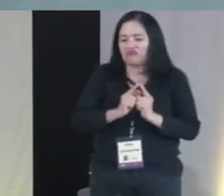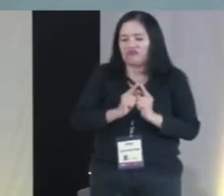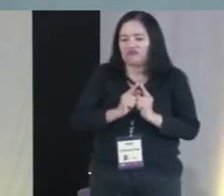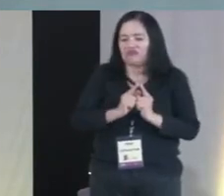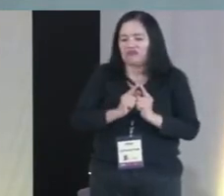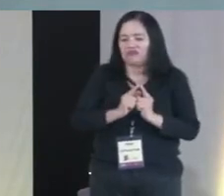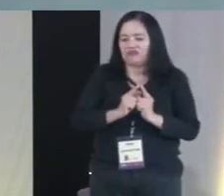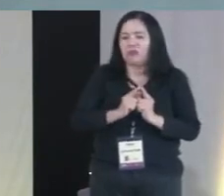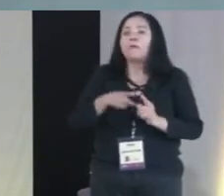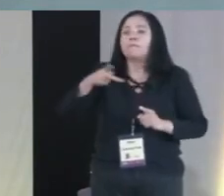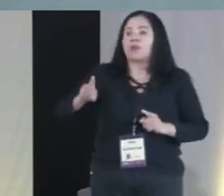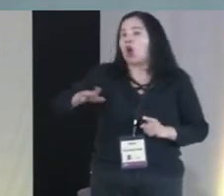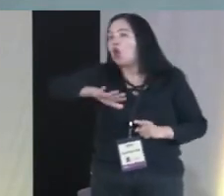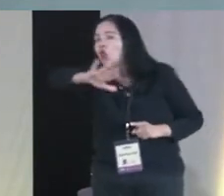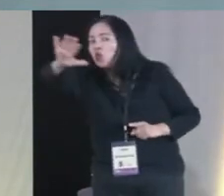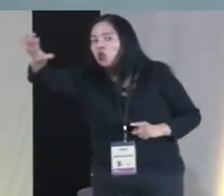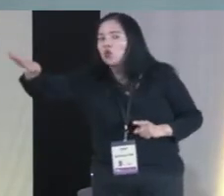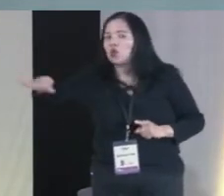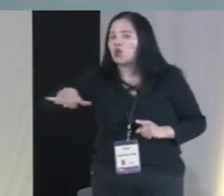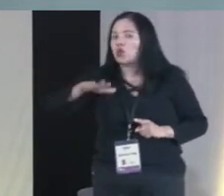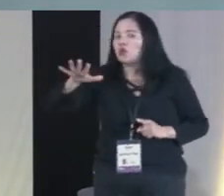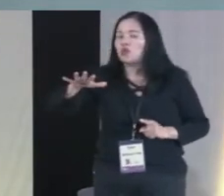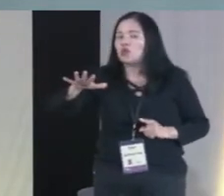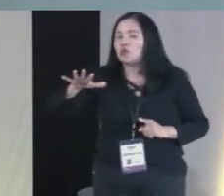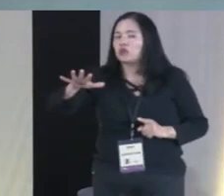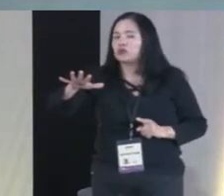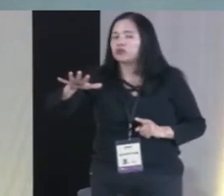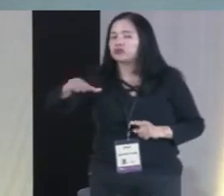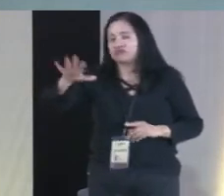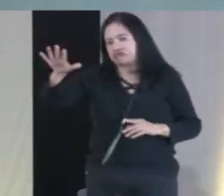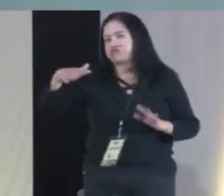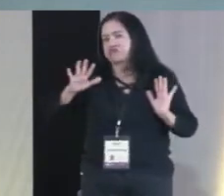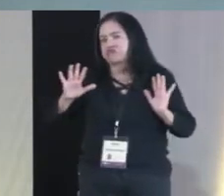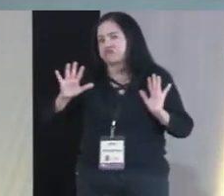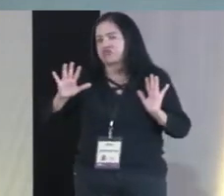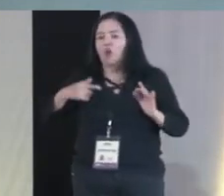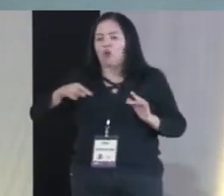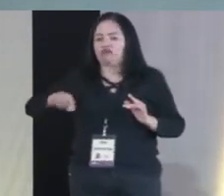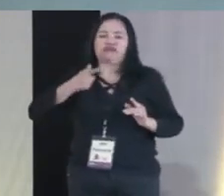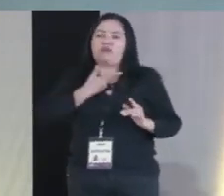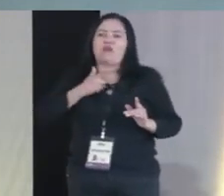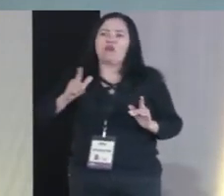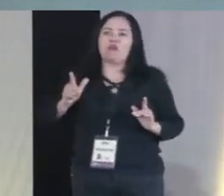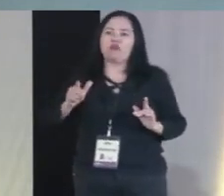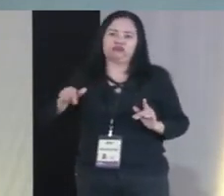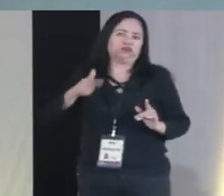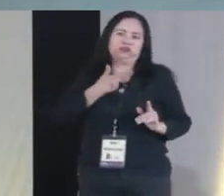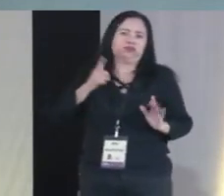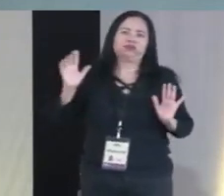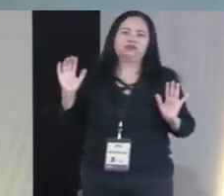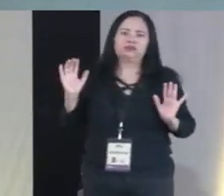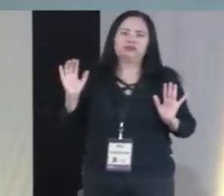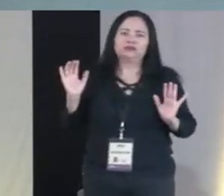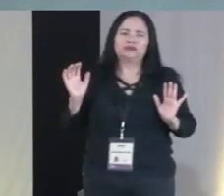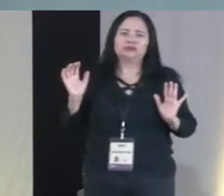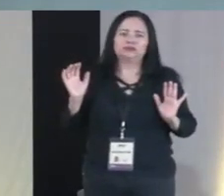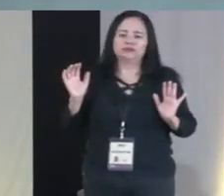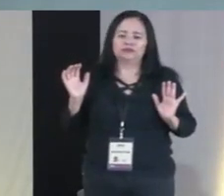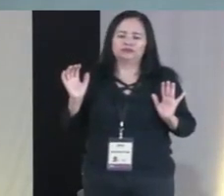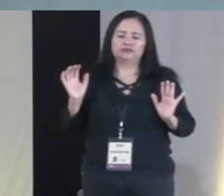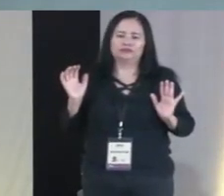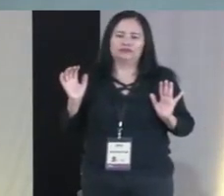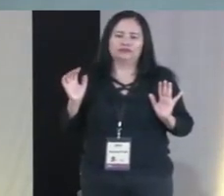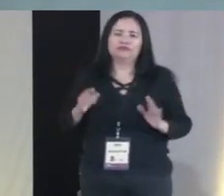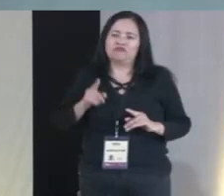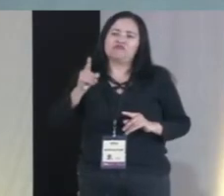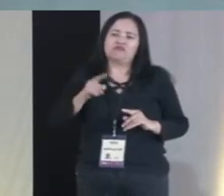Y el grueso del país tiene una opinión mayoritariamente desfavorable de Cortés. No me dejarán